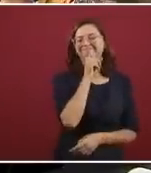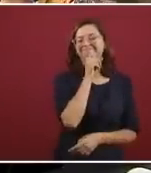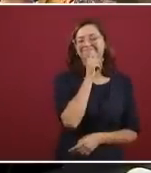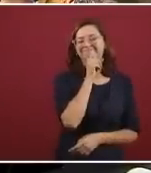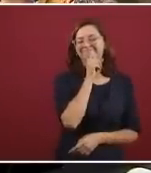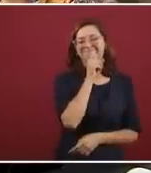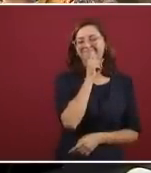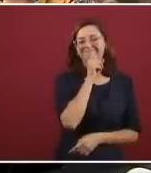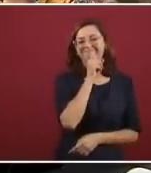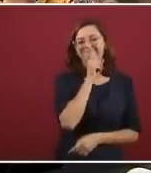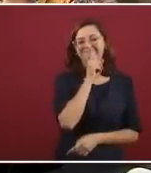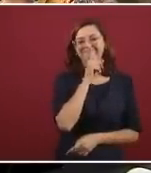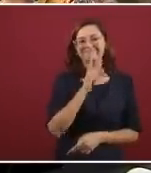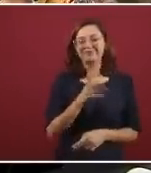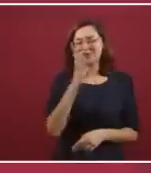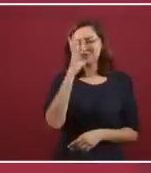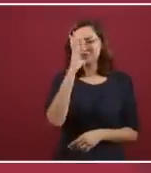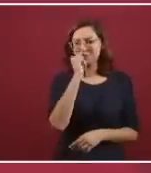acepten